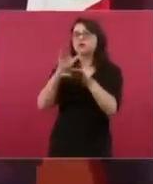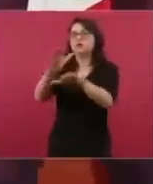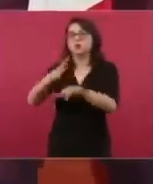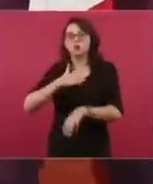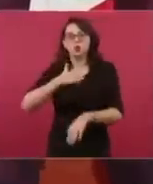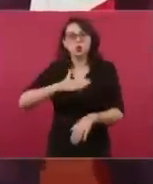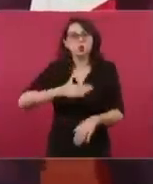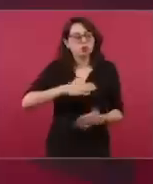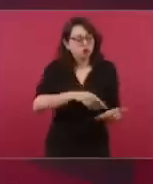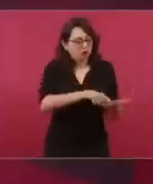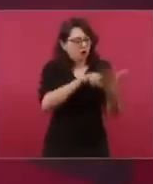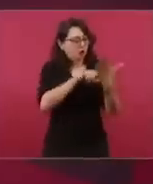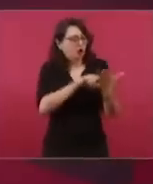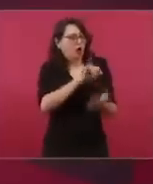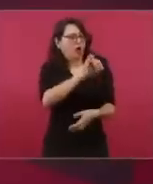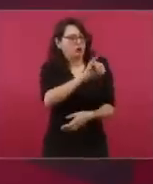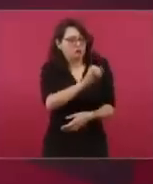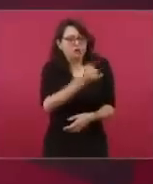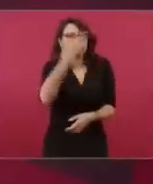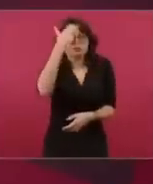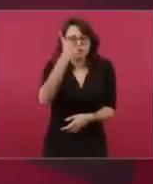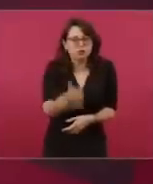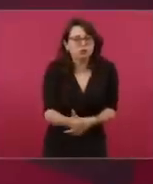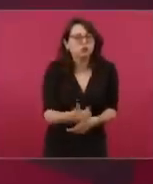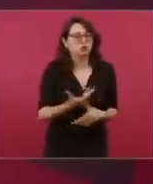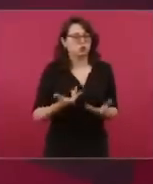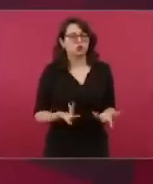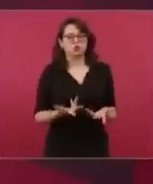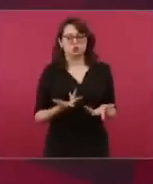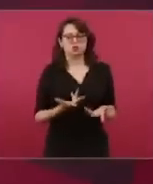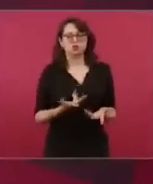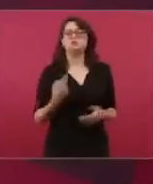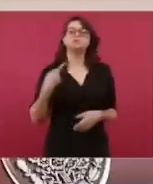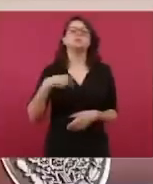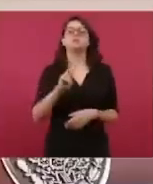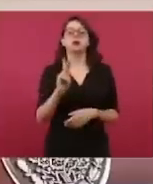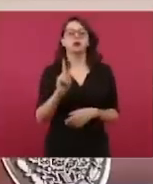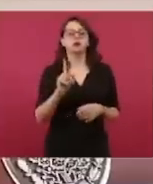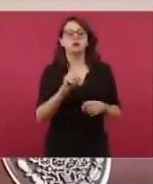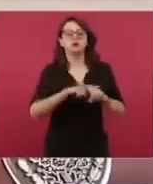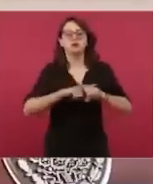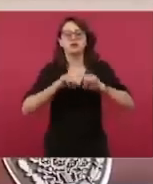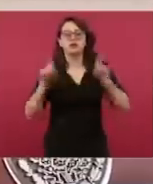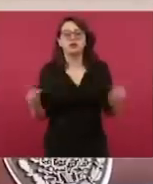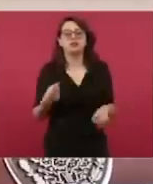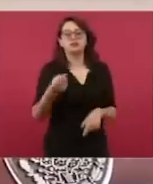es que no tienen llenadera. Ya robaron mucho.